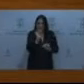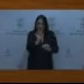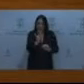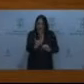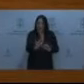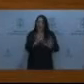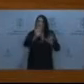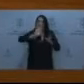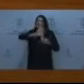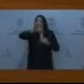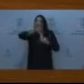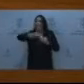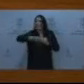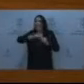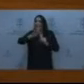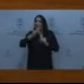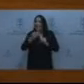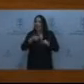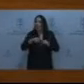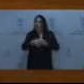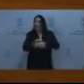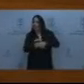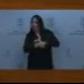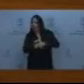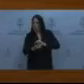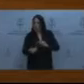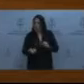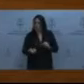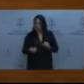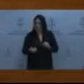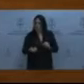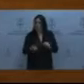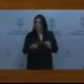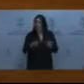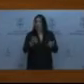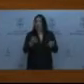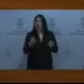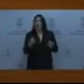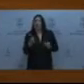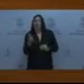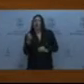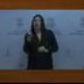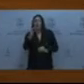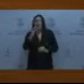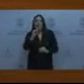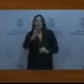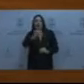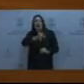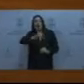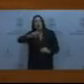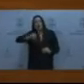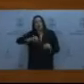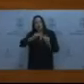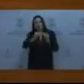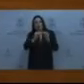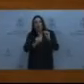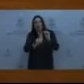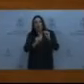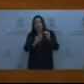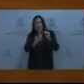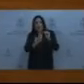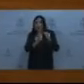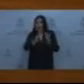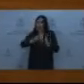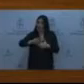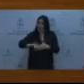sí se aplicó, es ahí el truquito donde estaba la historia, es la bajada del complemento autonómico. Conclusión, sigue habiendo esa diferencia de